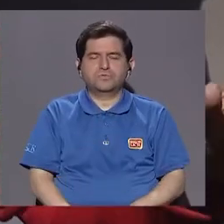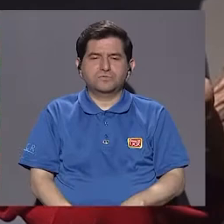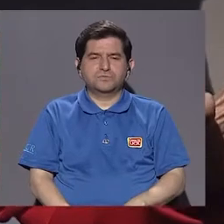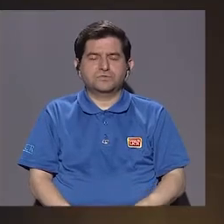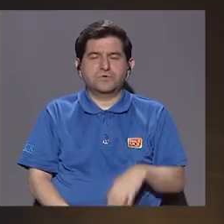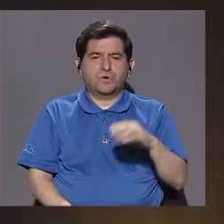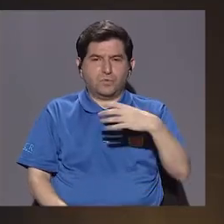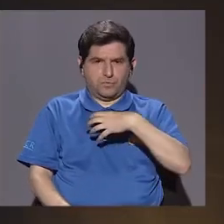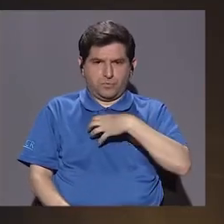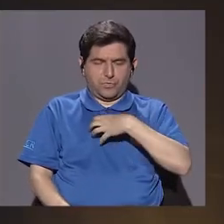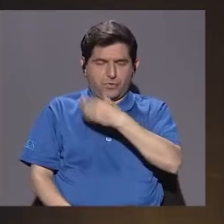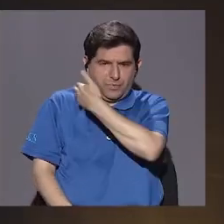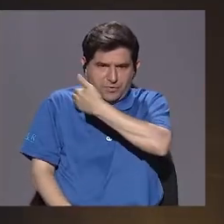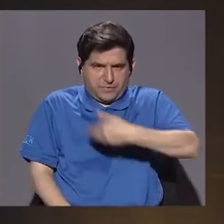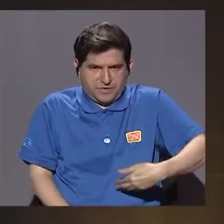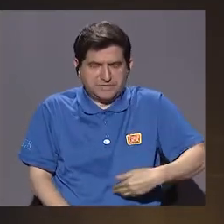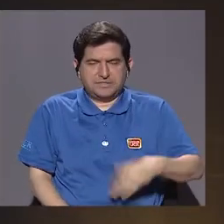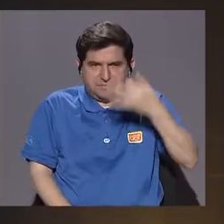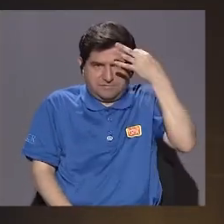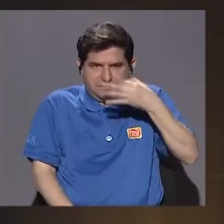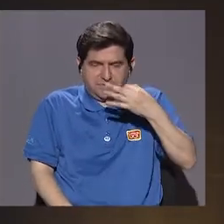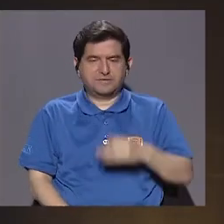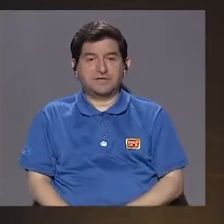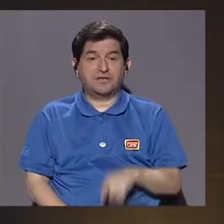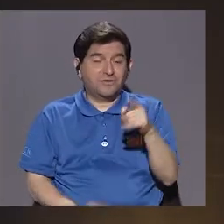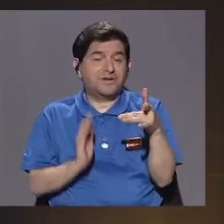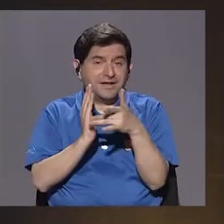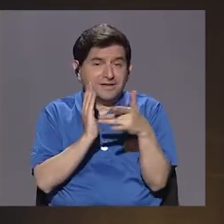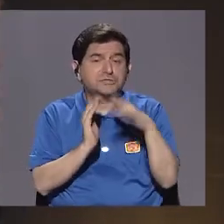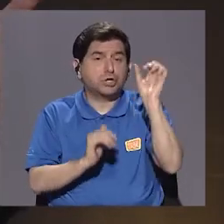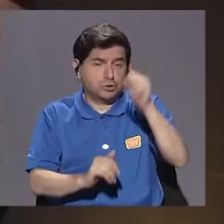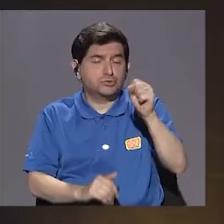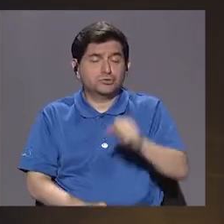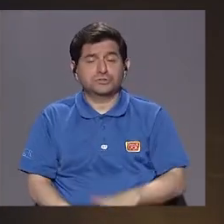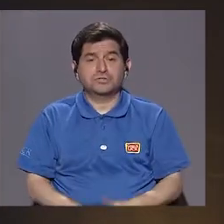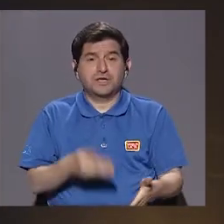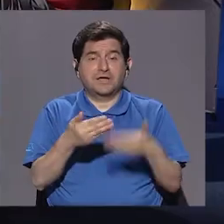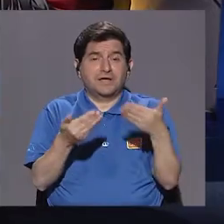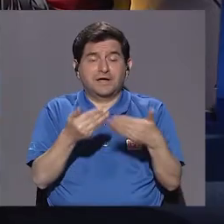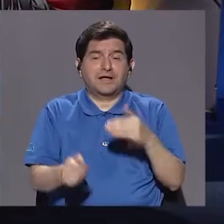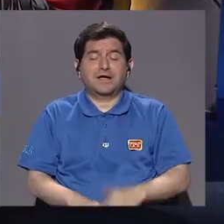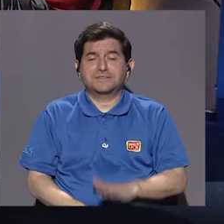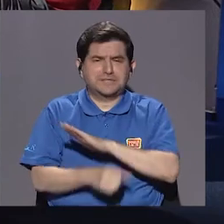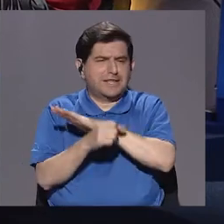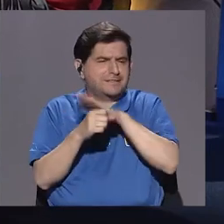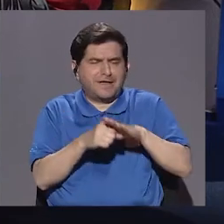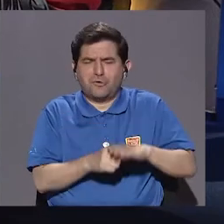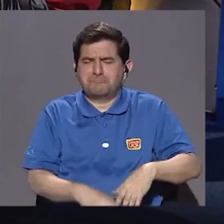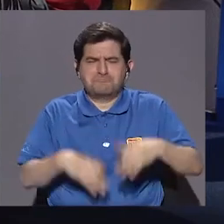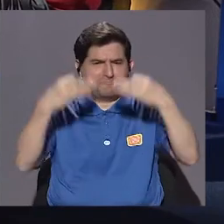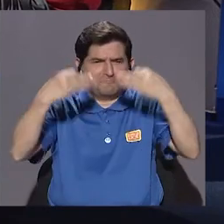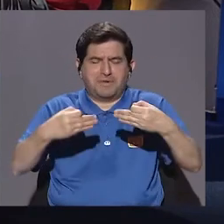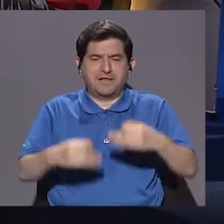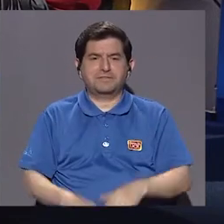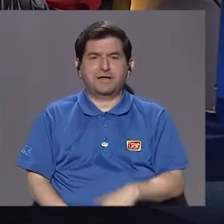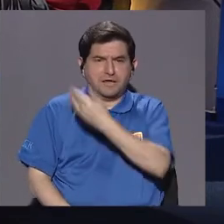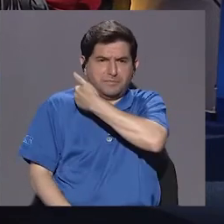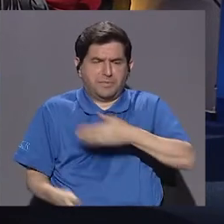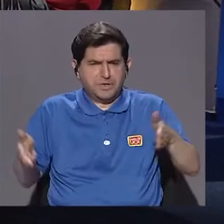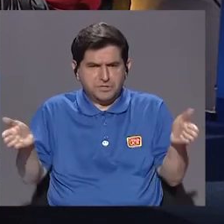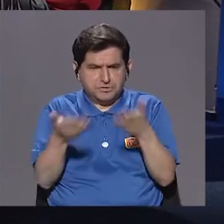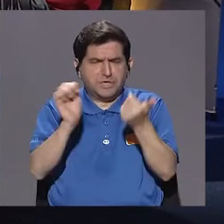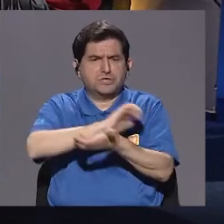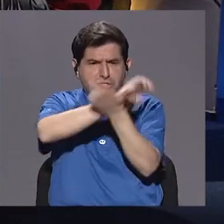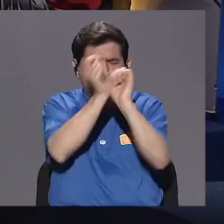más o menos para la técnica de casi absoluta discreción entonces el presidente impulsa una serie